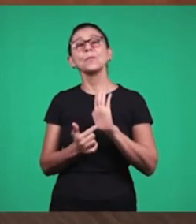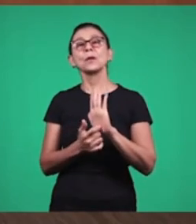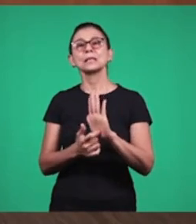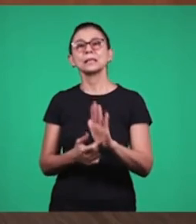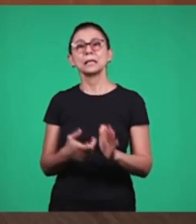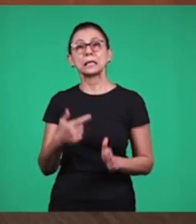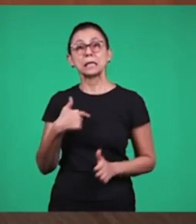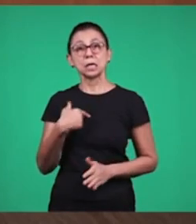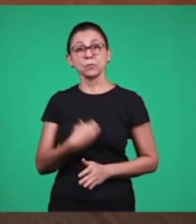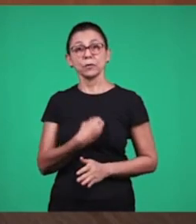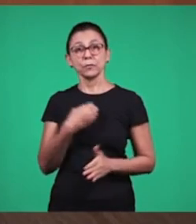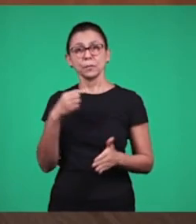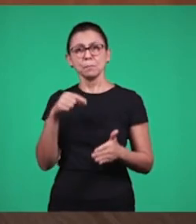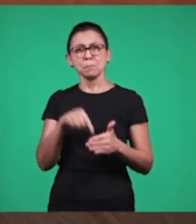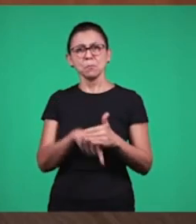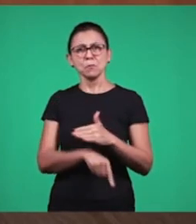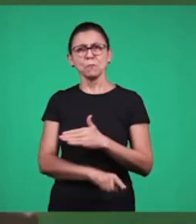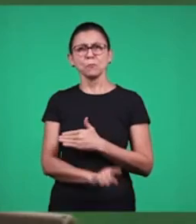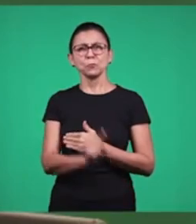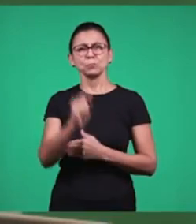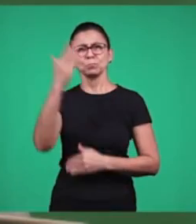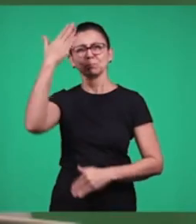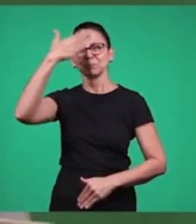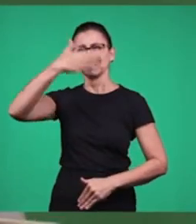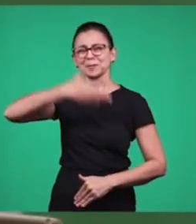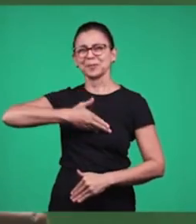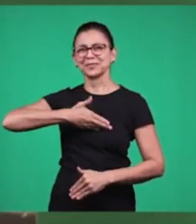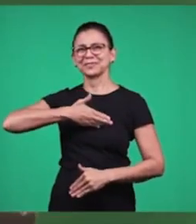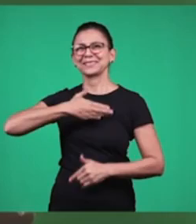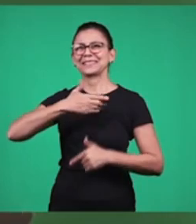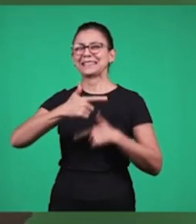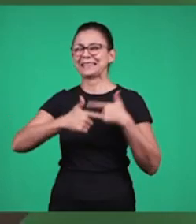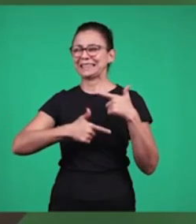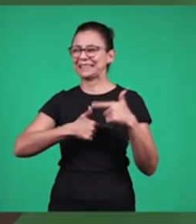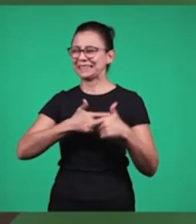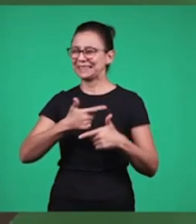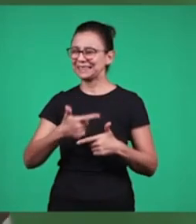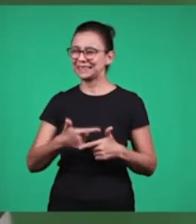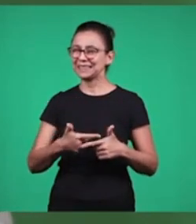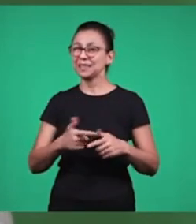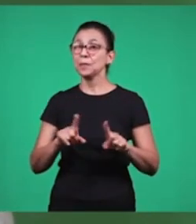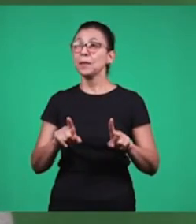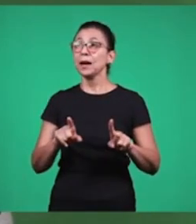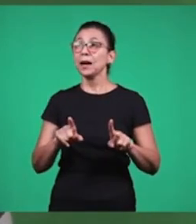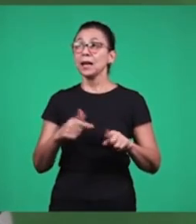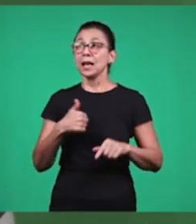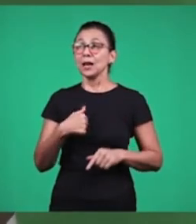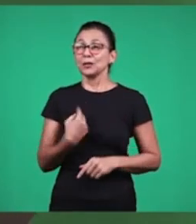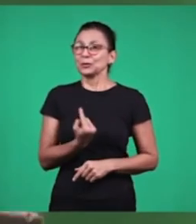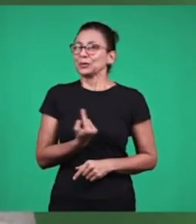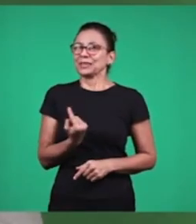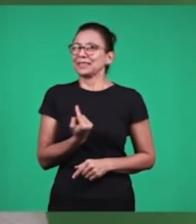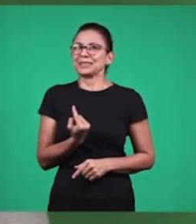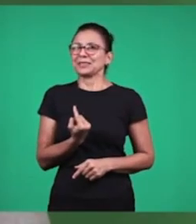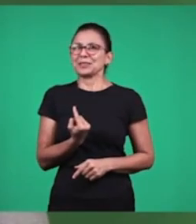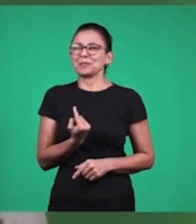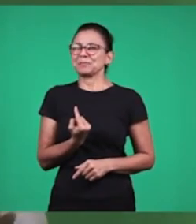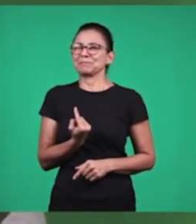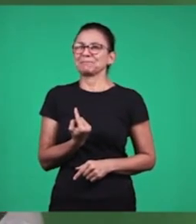valles yo tendré que pasar, pero sé que solo no